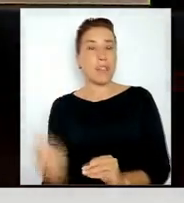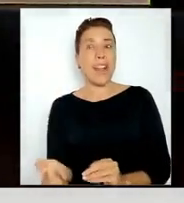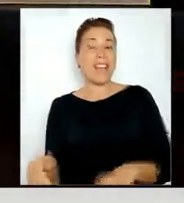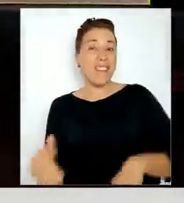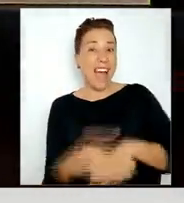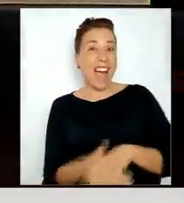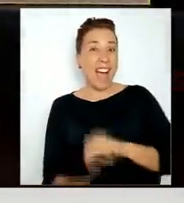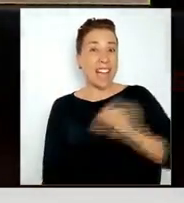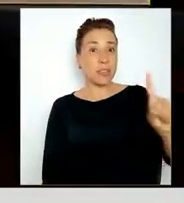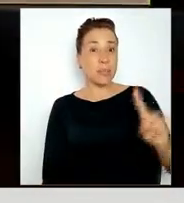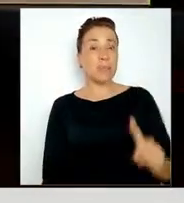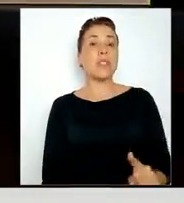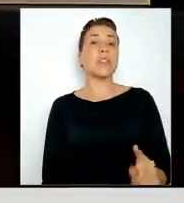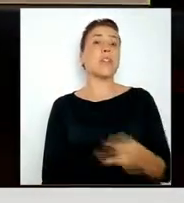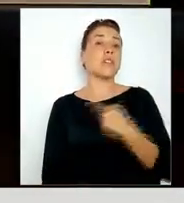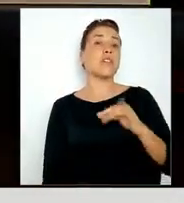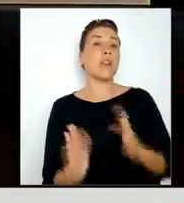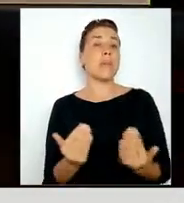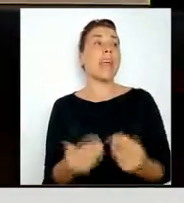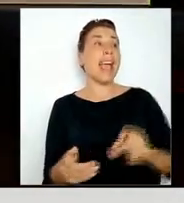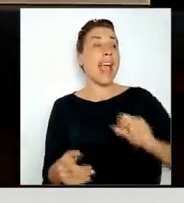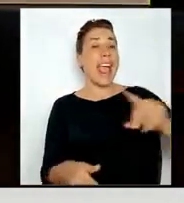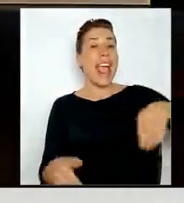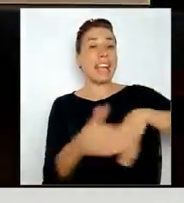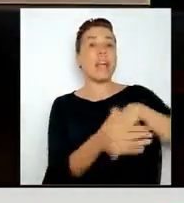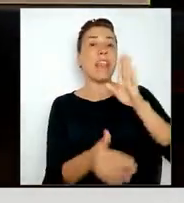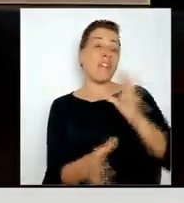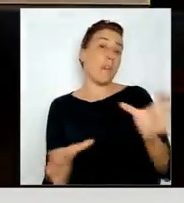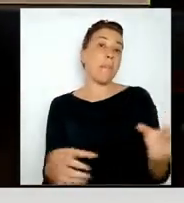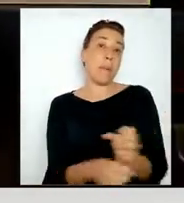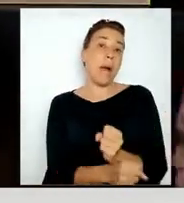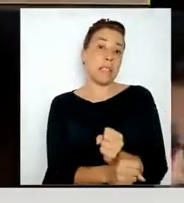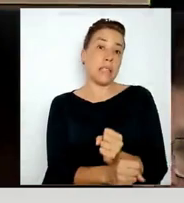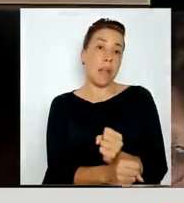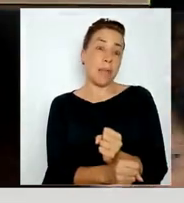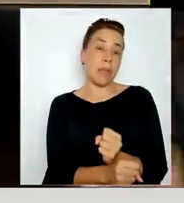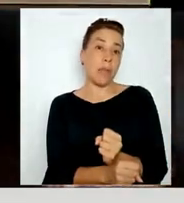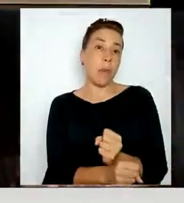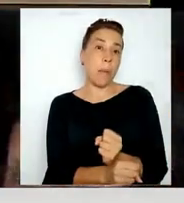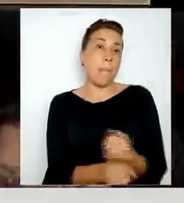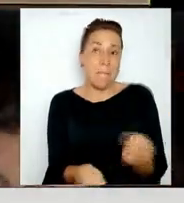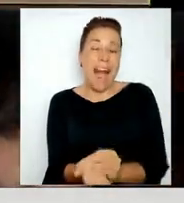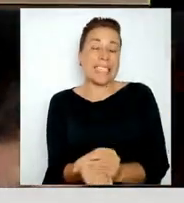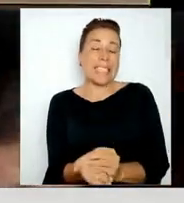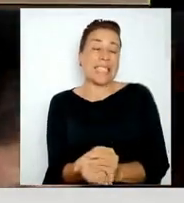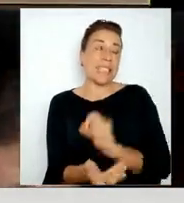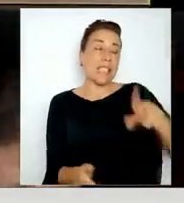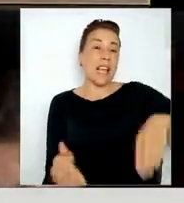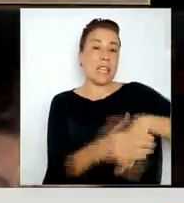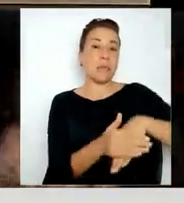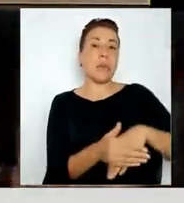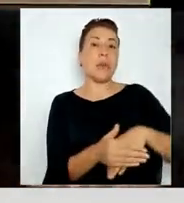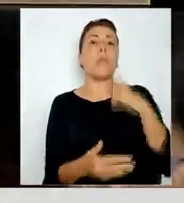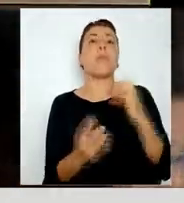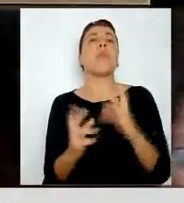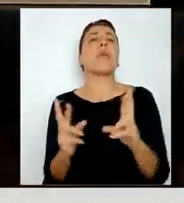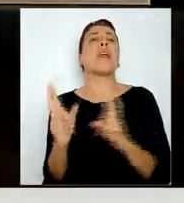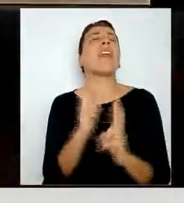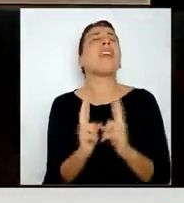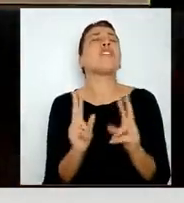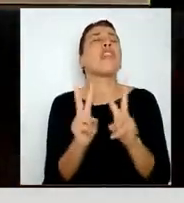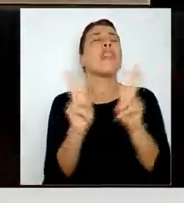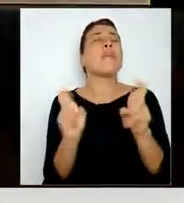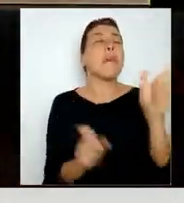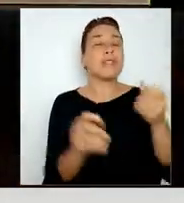las expulsiones aceleren se incrementen Y por qué lo relaciono con los ingresos irregulares o ilegales